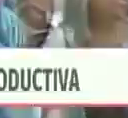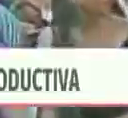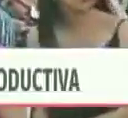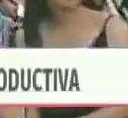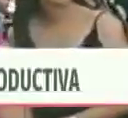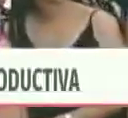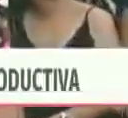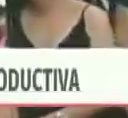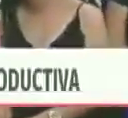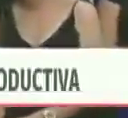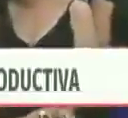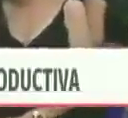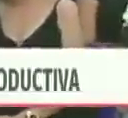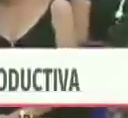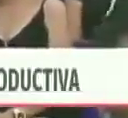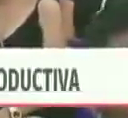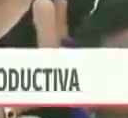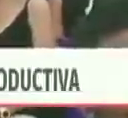muchachada.